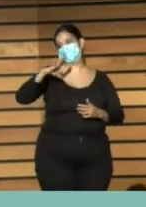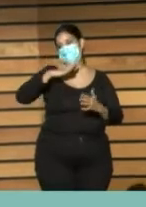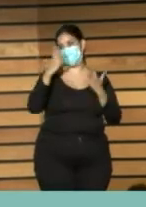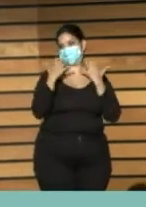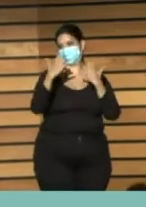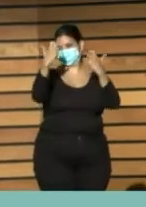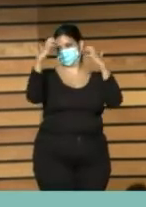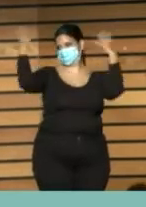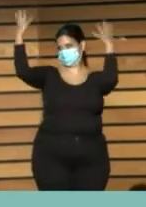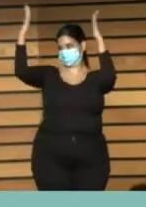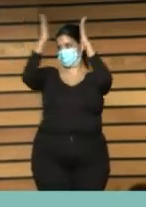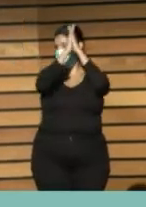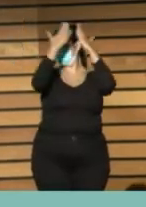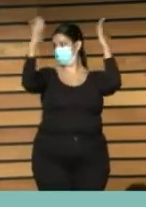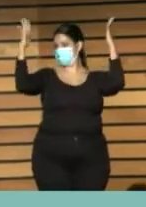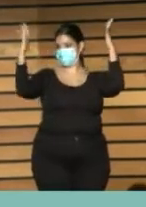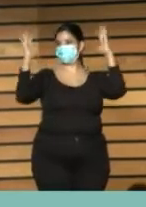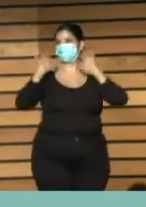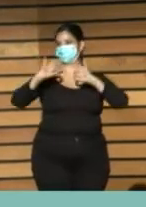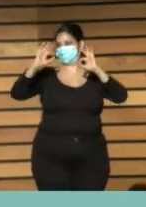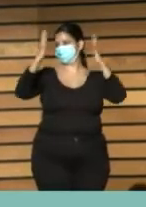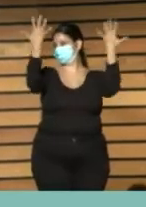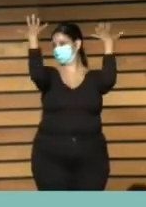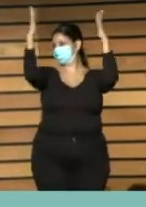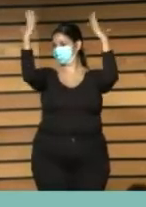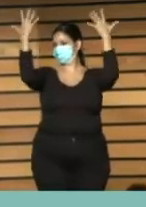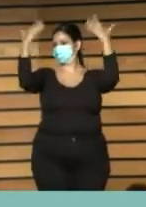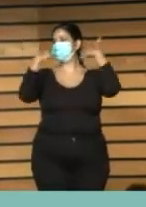para la biblioteca porque no van a poder venir.